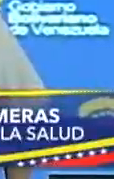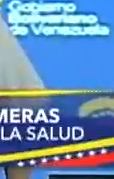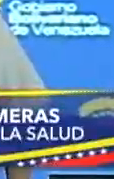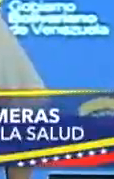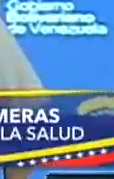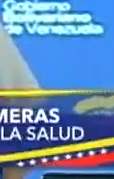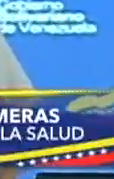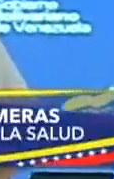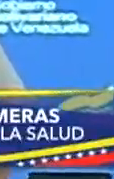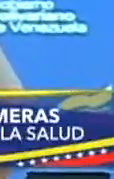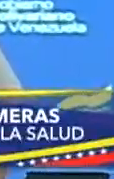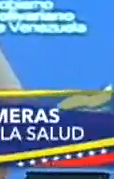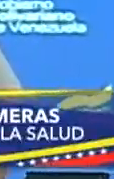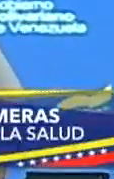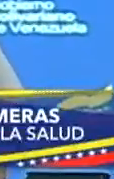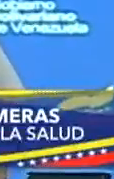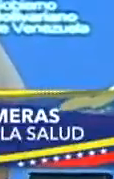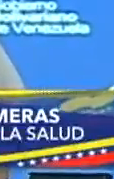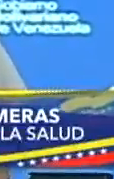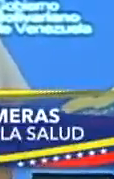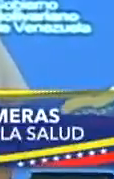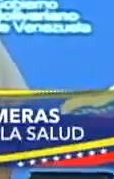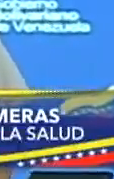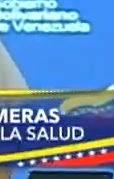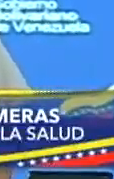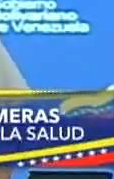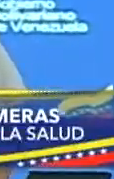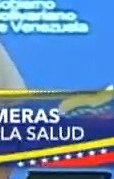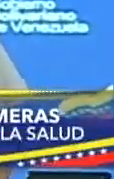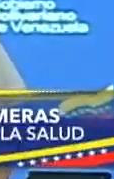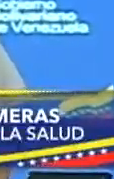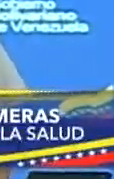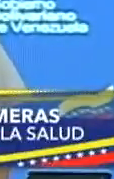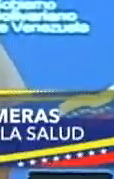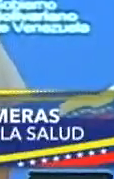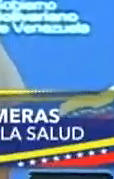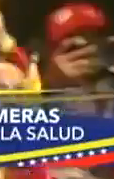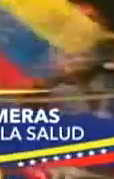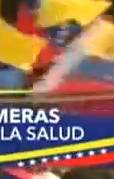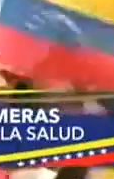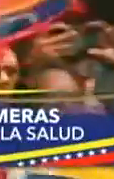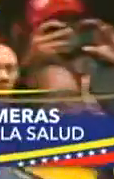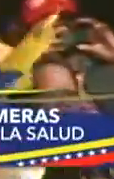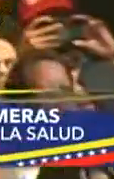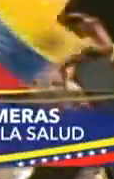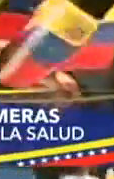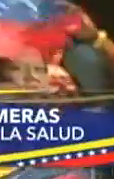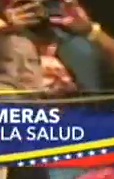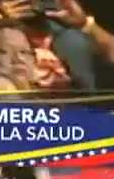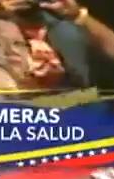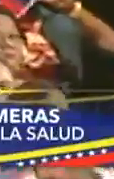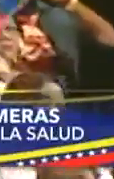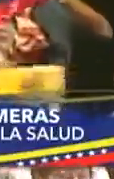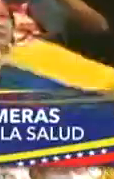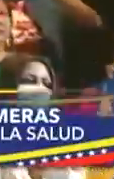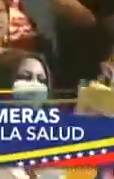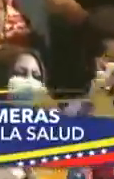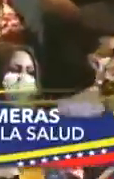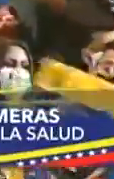más bajas en la región en comparación con otras naciones. Esta graduación de médicos y otros especialistas